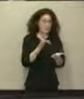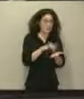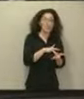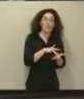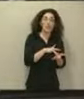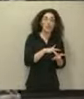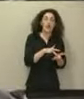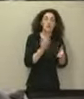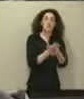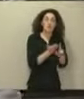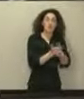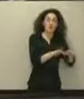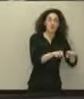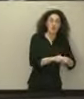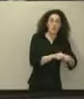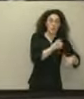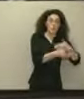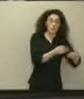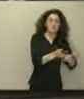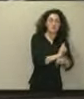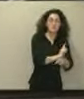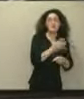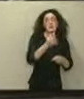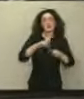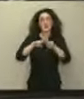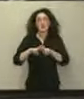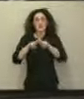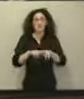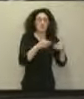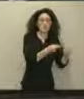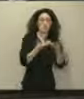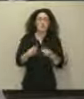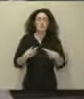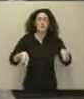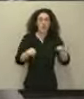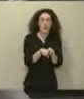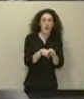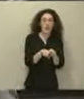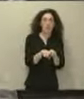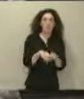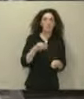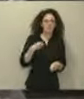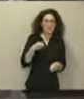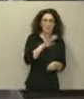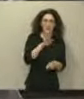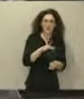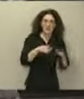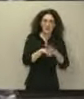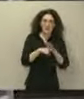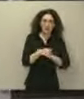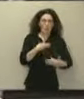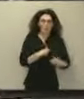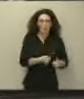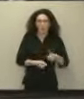hayan acogido a ese procedimiento de concesión exprés porque ahí lo que nos parece es que se está creando precisamente más tramitación burocrática